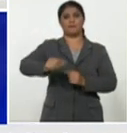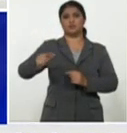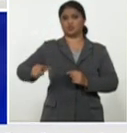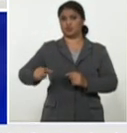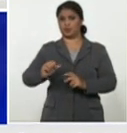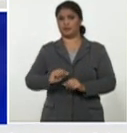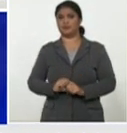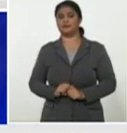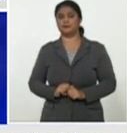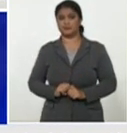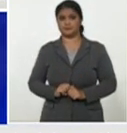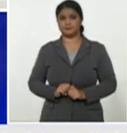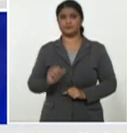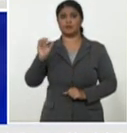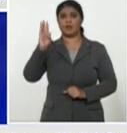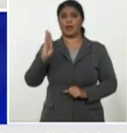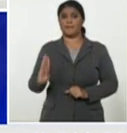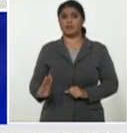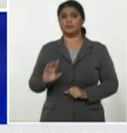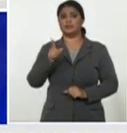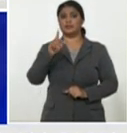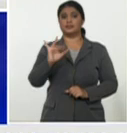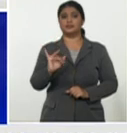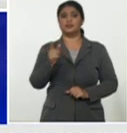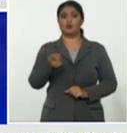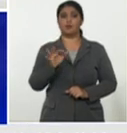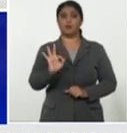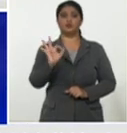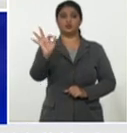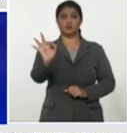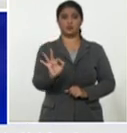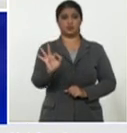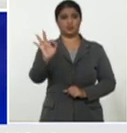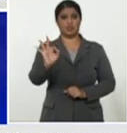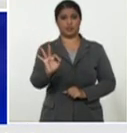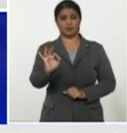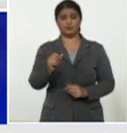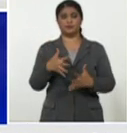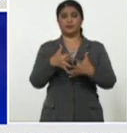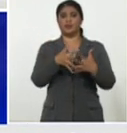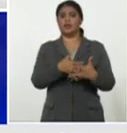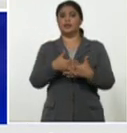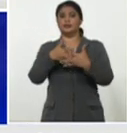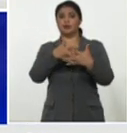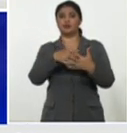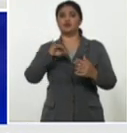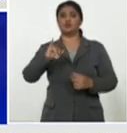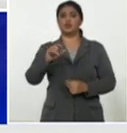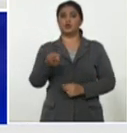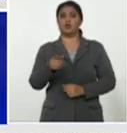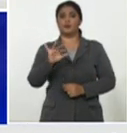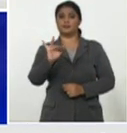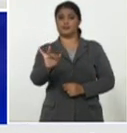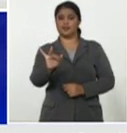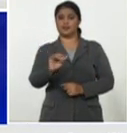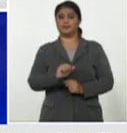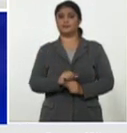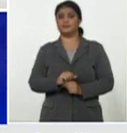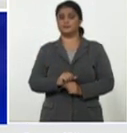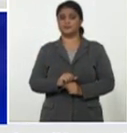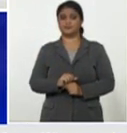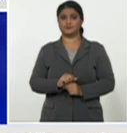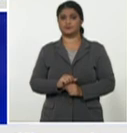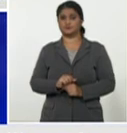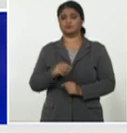el 17,8% de todos los fallecidos, Estados Unidos 6,7% y después Polonia,